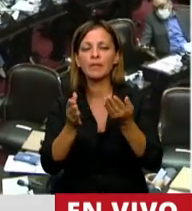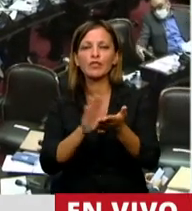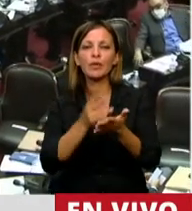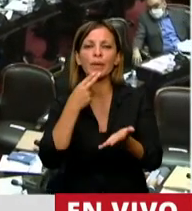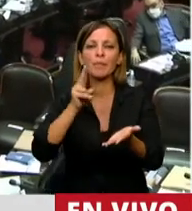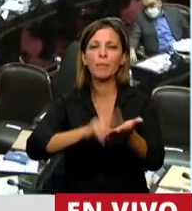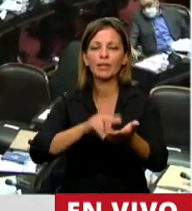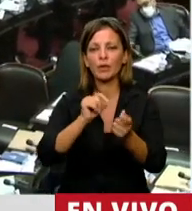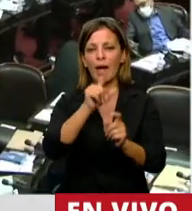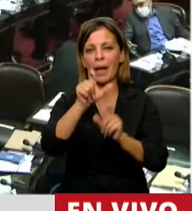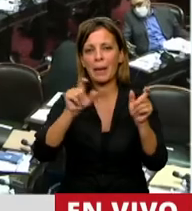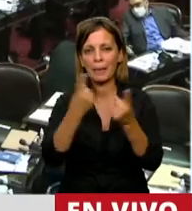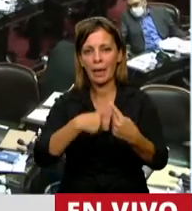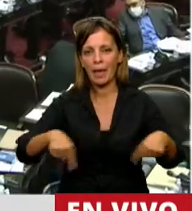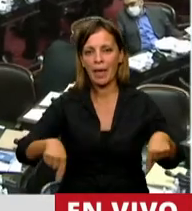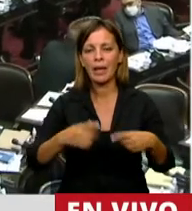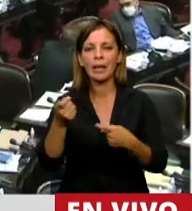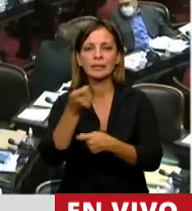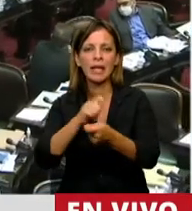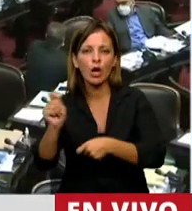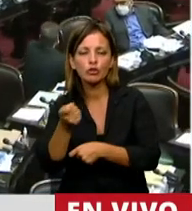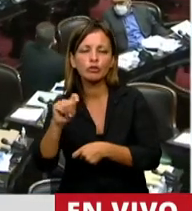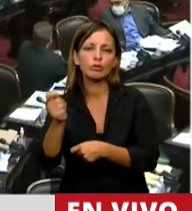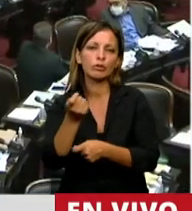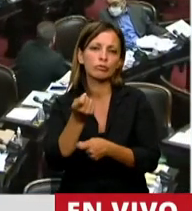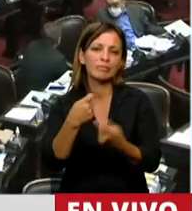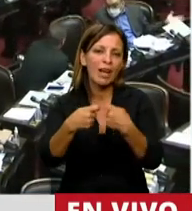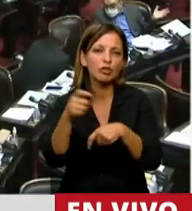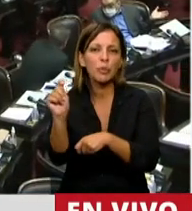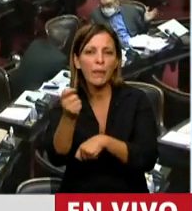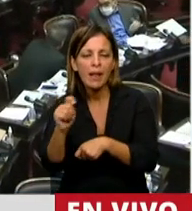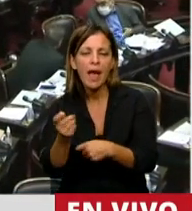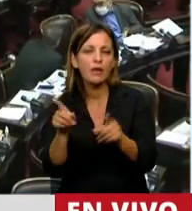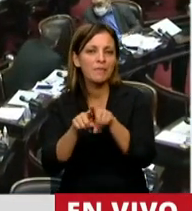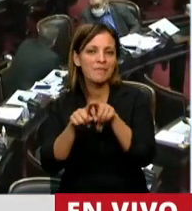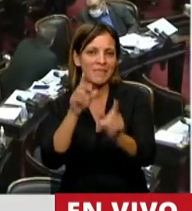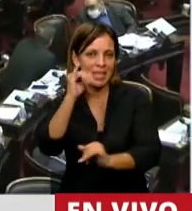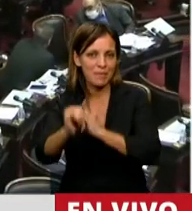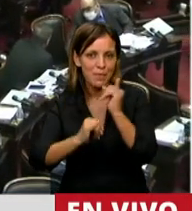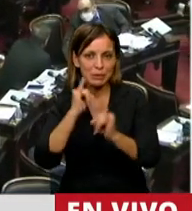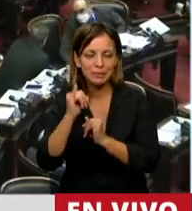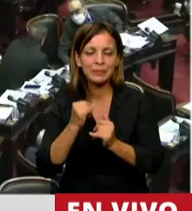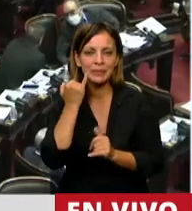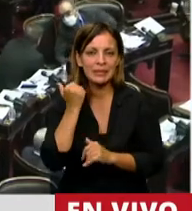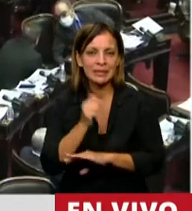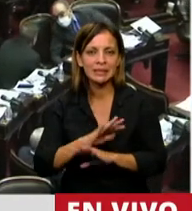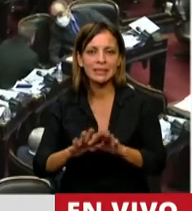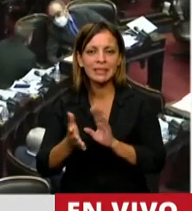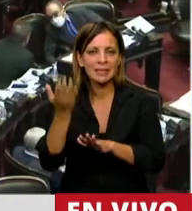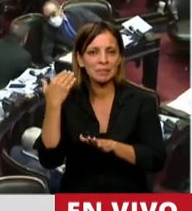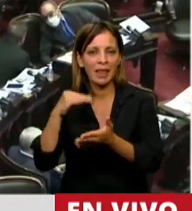bienes personales, las transacciones inmobiliarias y todo lo que bien se explicó en las